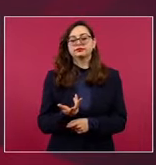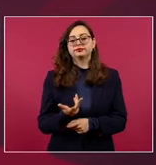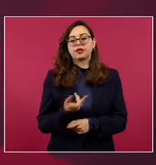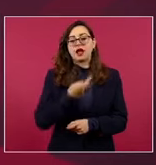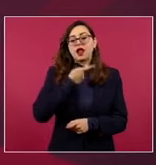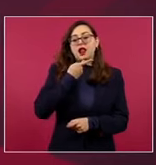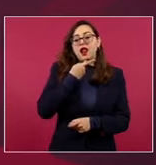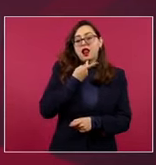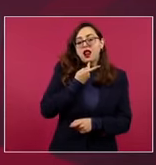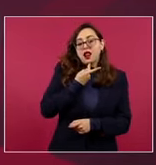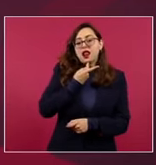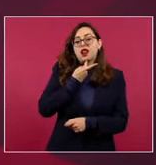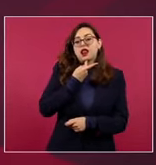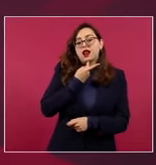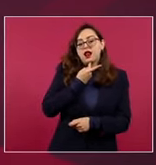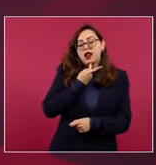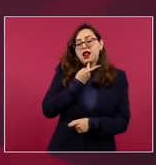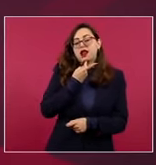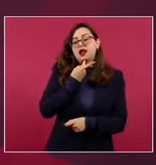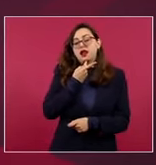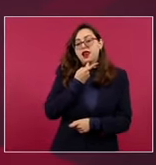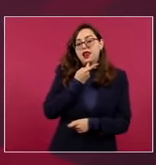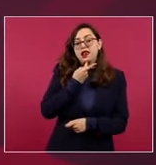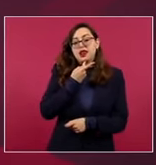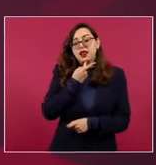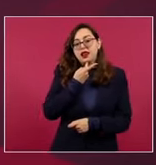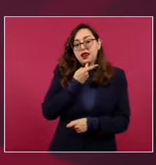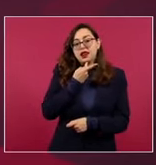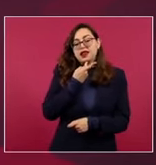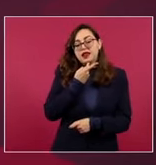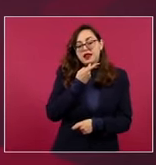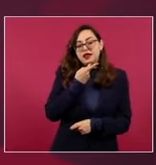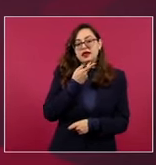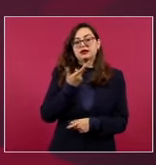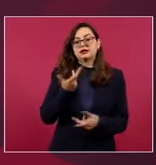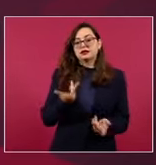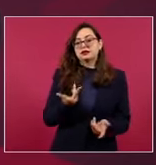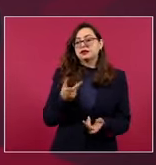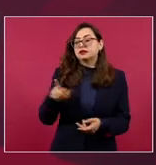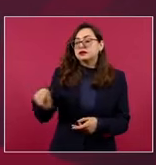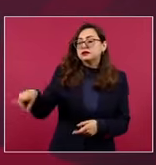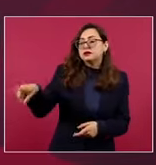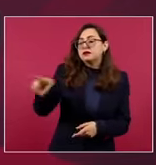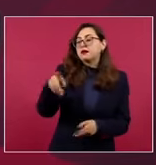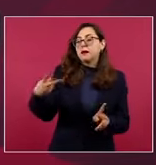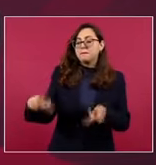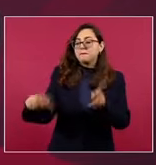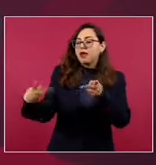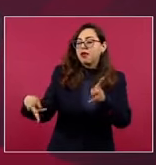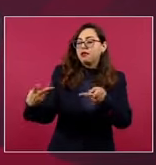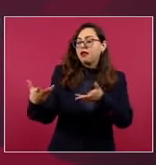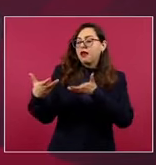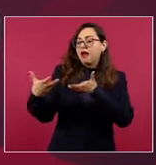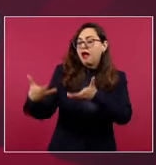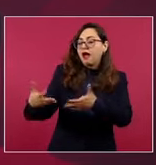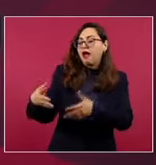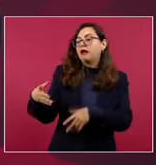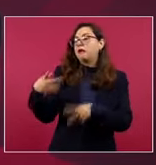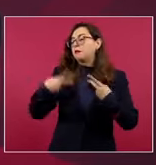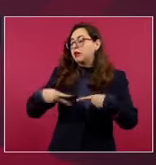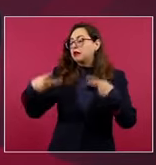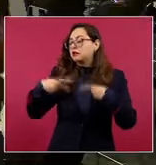de que el problema del país era que los vendedores ambulantes no pagaban